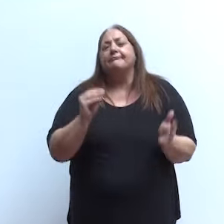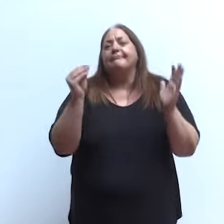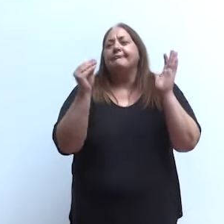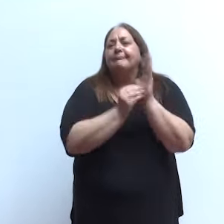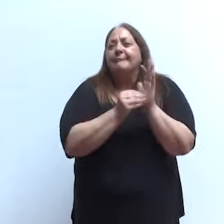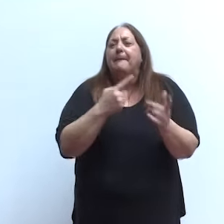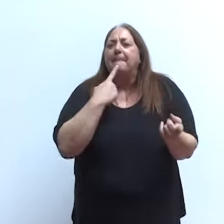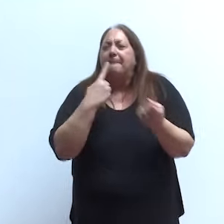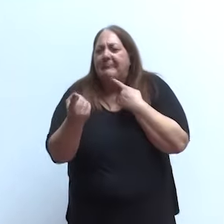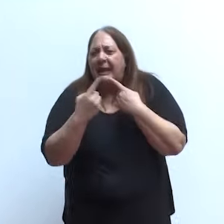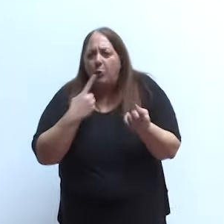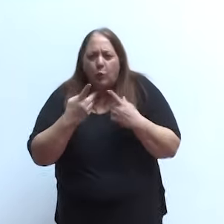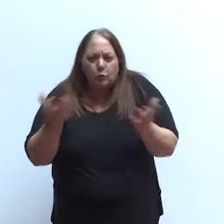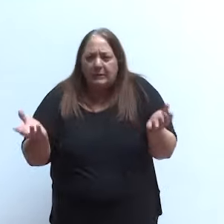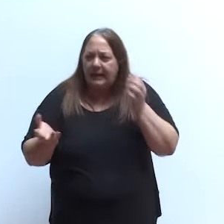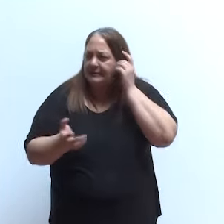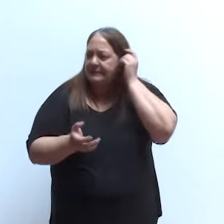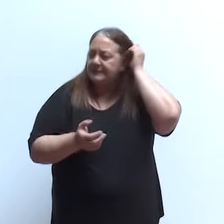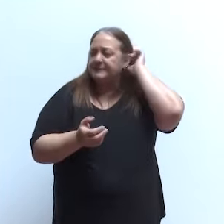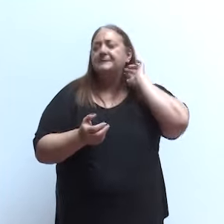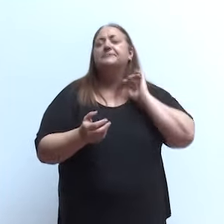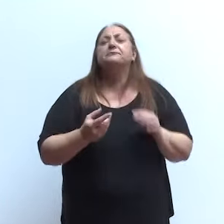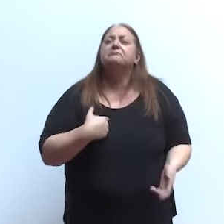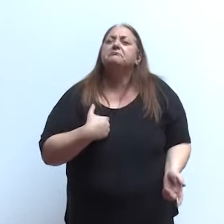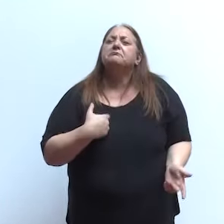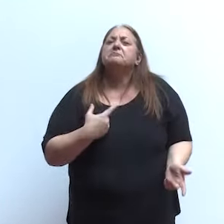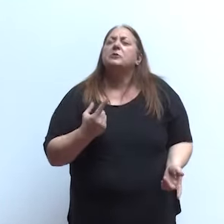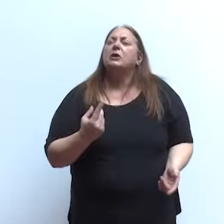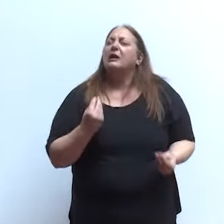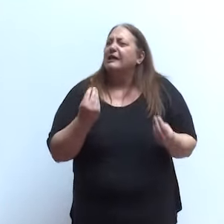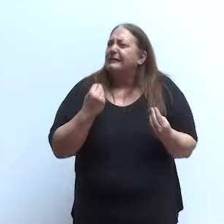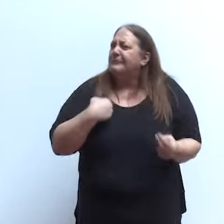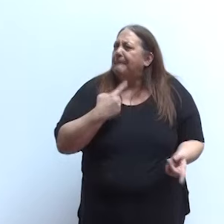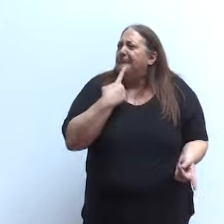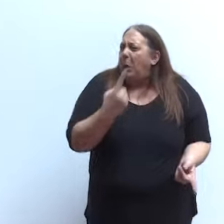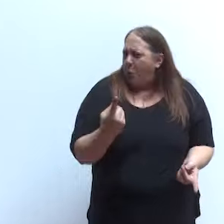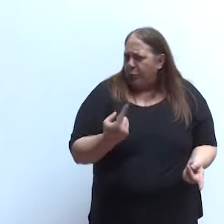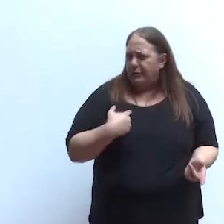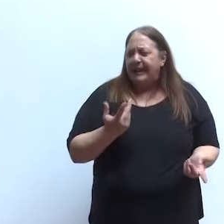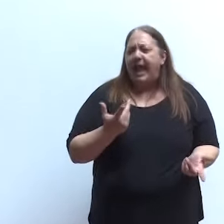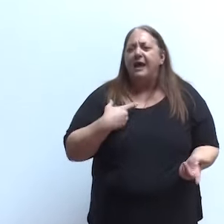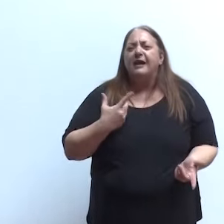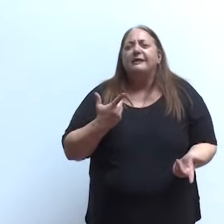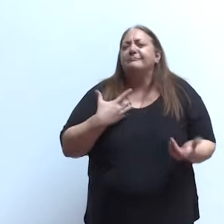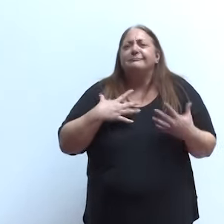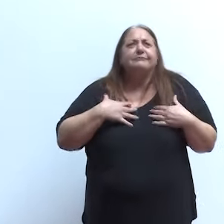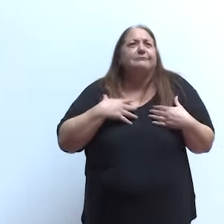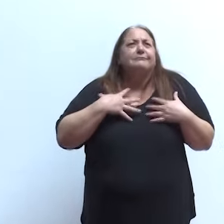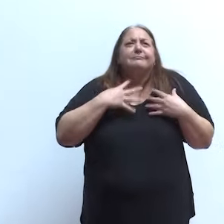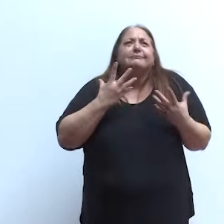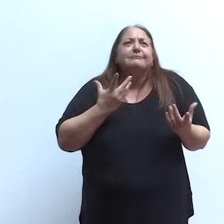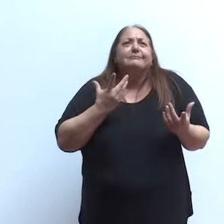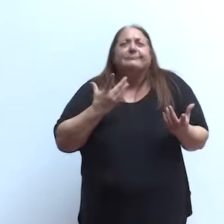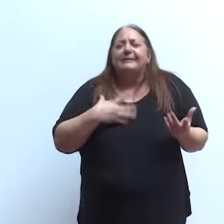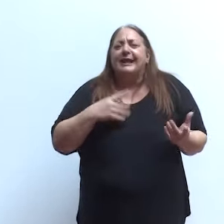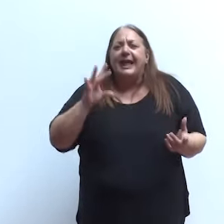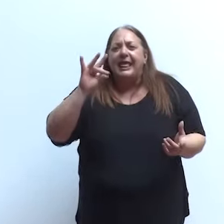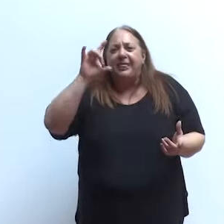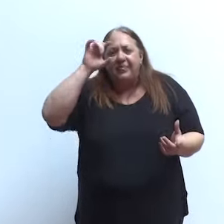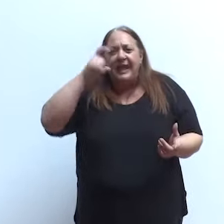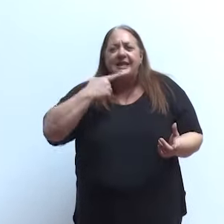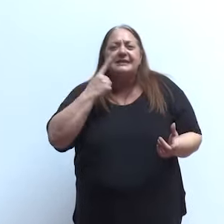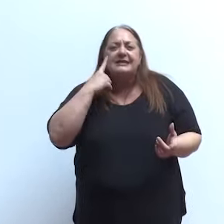preguntas me pregunto Cuánto pesa la desilusión o sea cuánto del voto de mi ley está vinculado a la desilusión